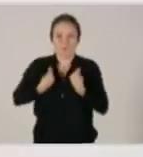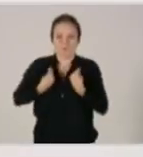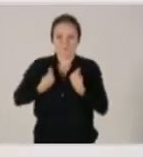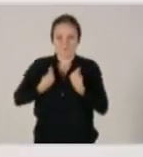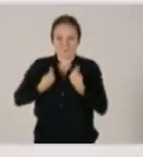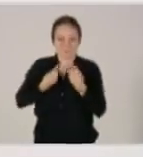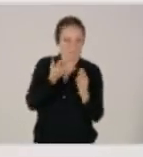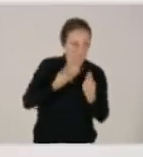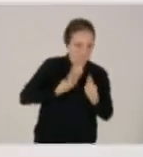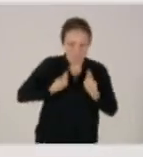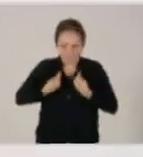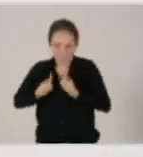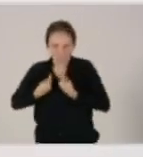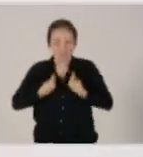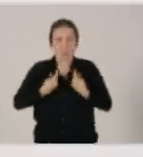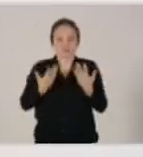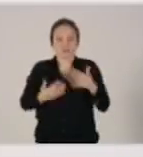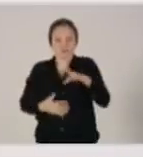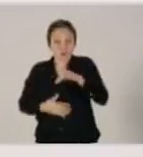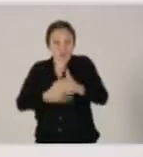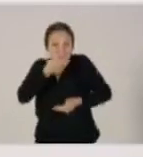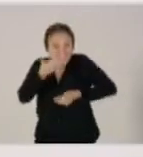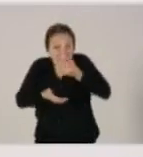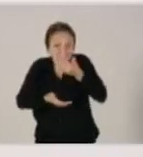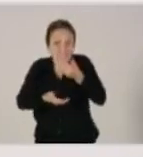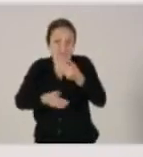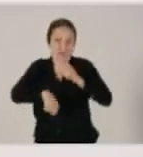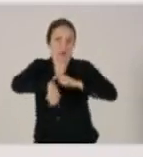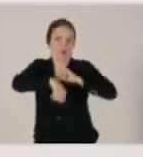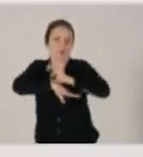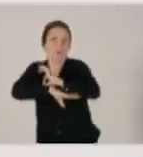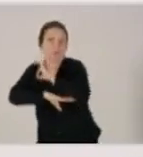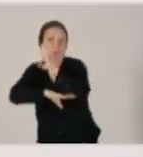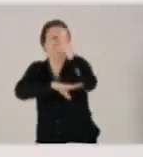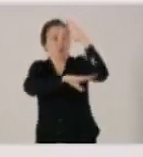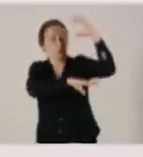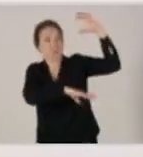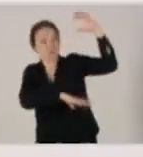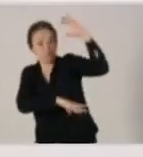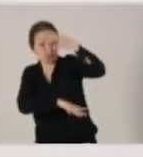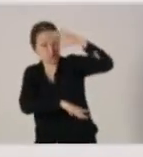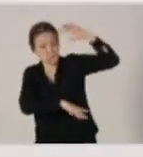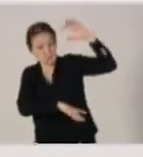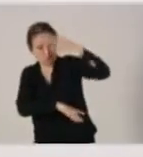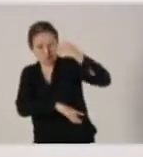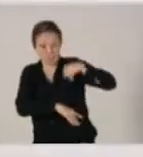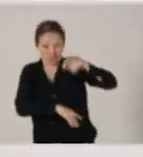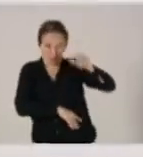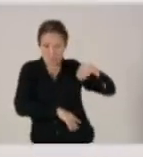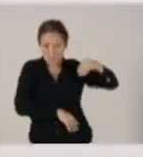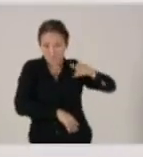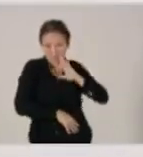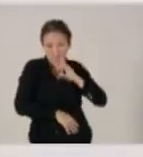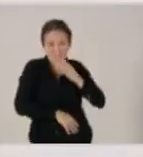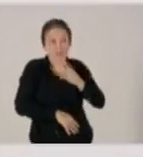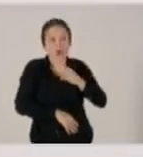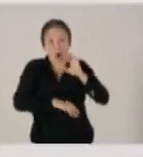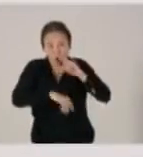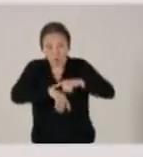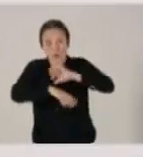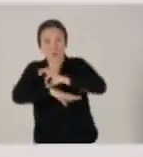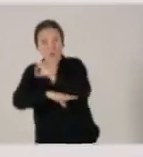todos esos puntos calientes a las horas centrales del día como como decía el presidente a la hora central del día Muchos